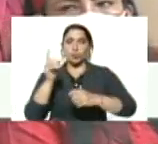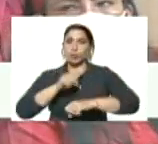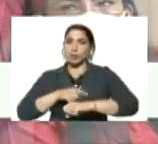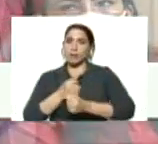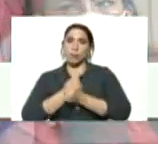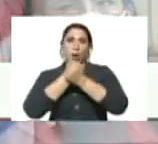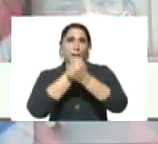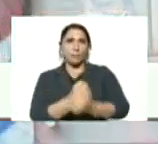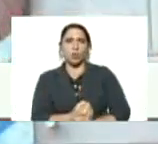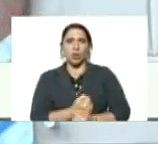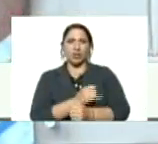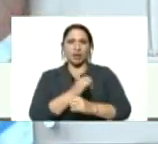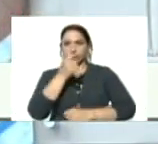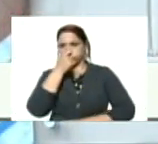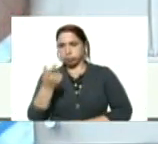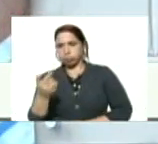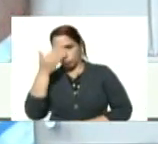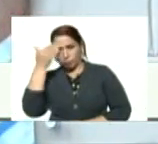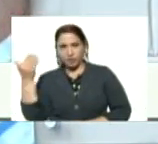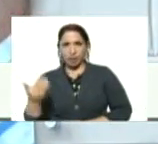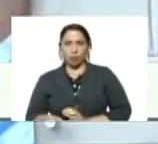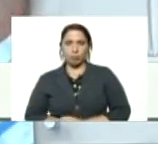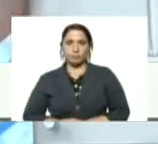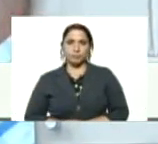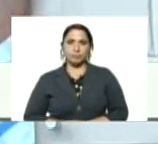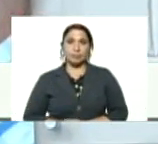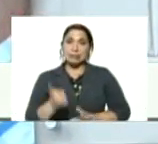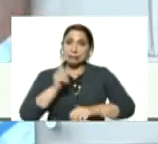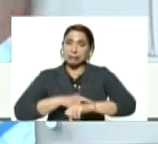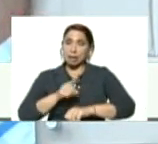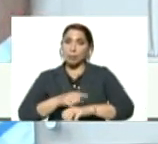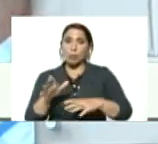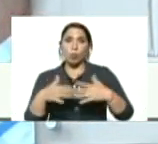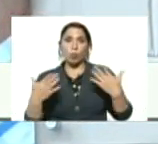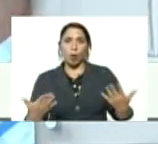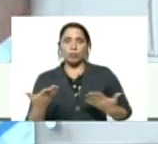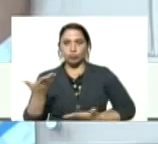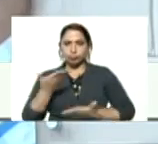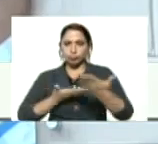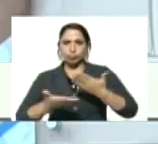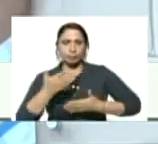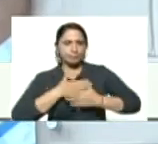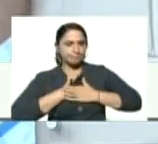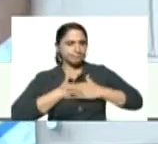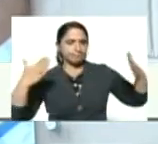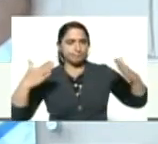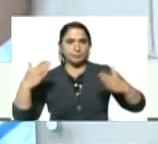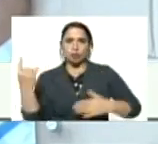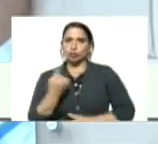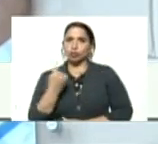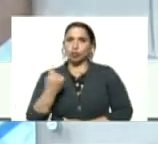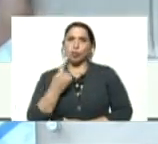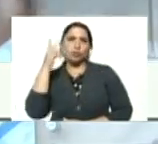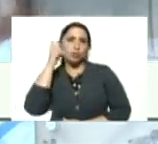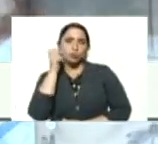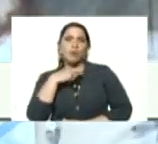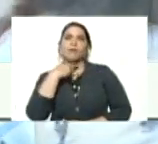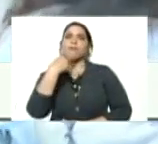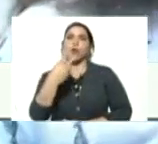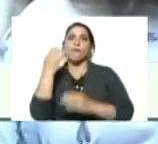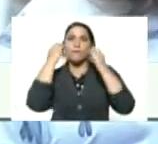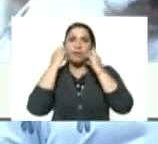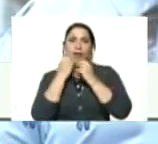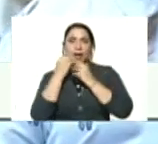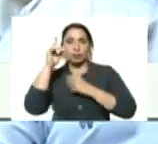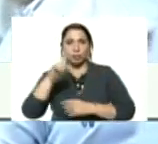estaba pasado de moda. En tiempos en que la solidaridad se escuchaba solo de la voz de Fidel Castro y de la